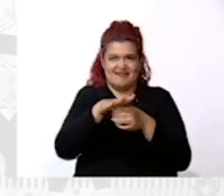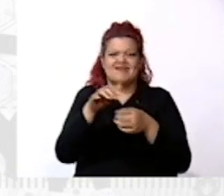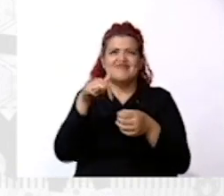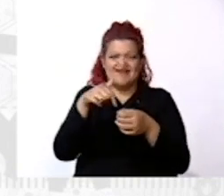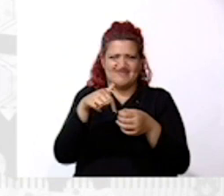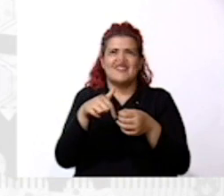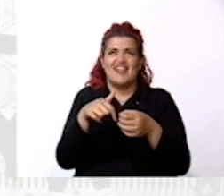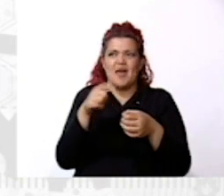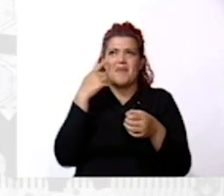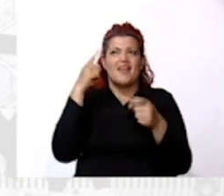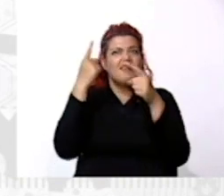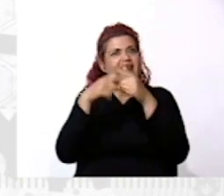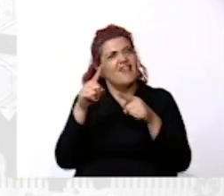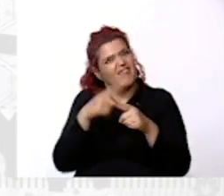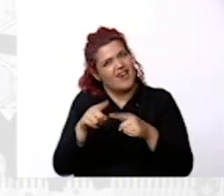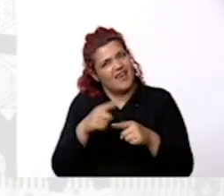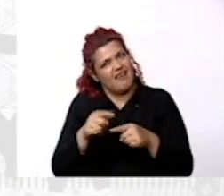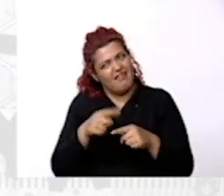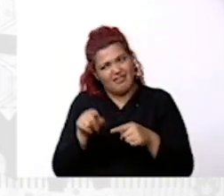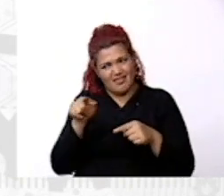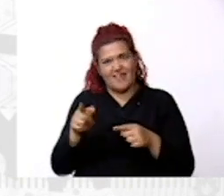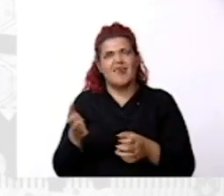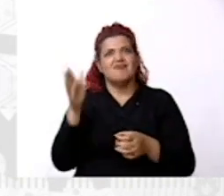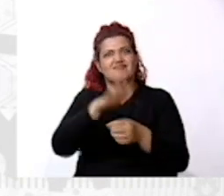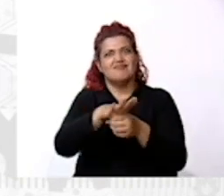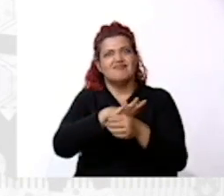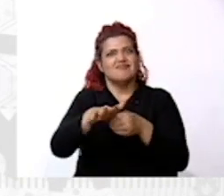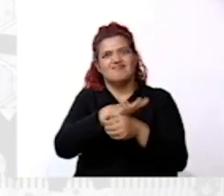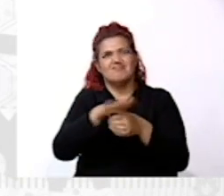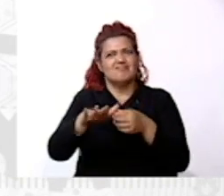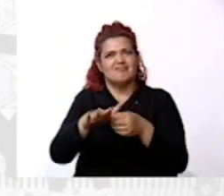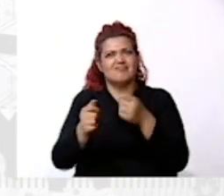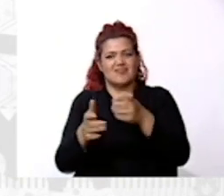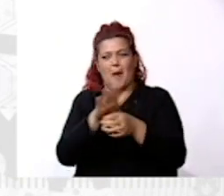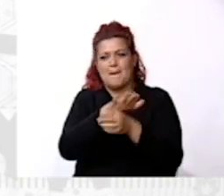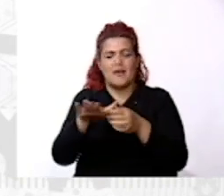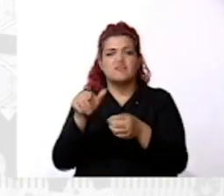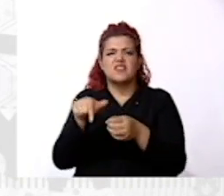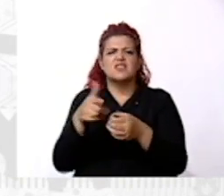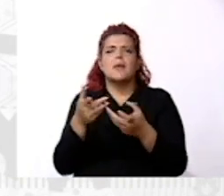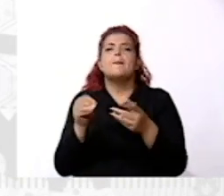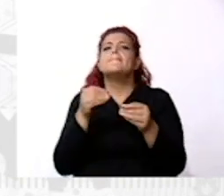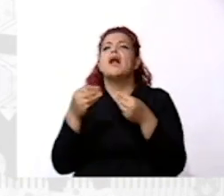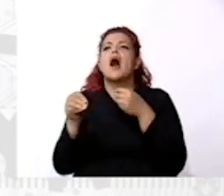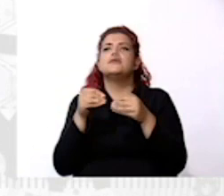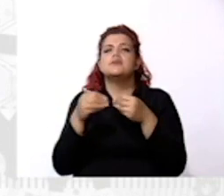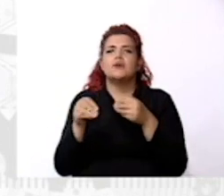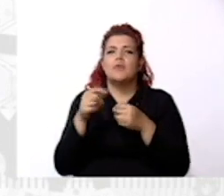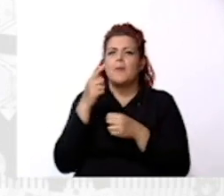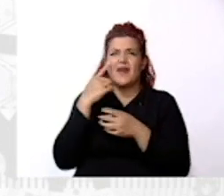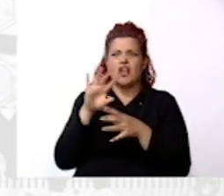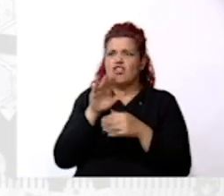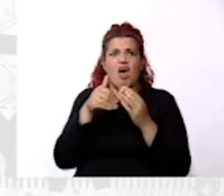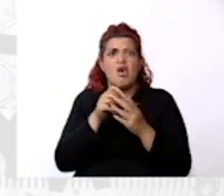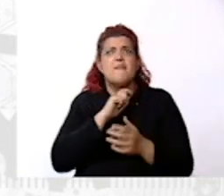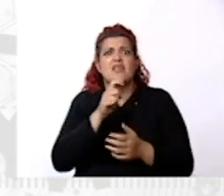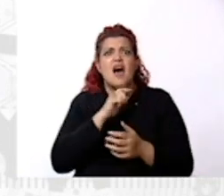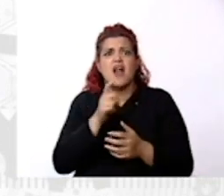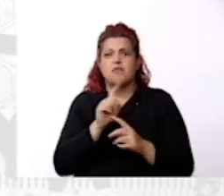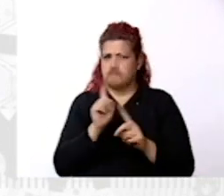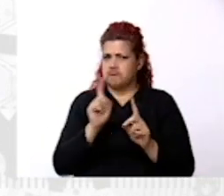las diferentes maquinarias y en este caso, esta está hecha de plástico. Ven como no todo es metal, no todo es